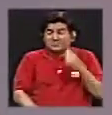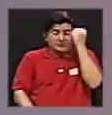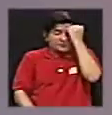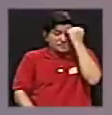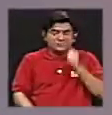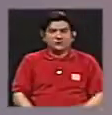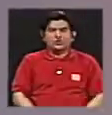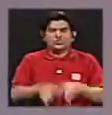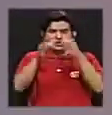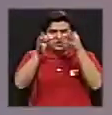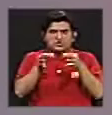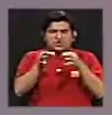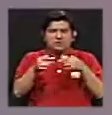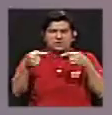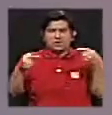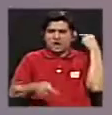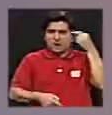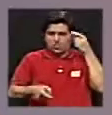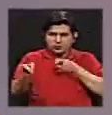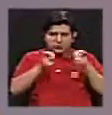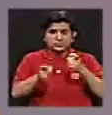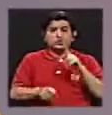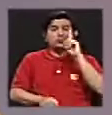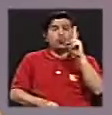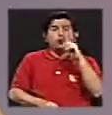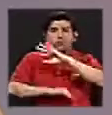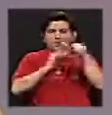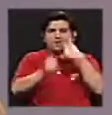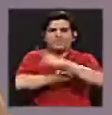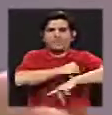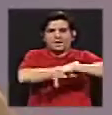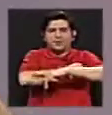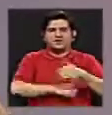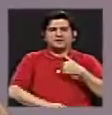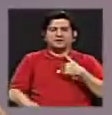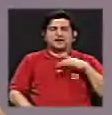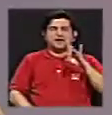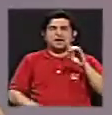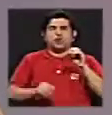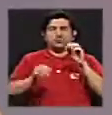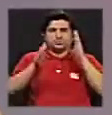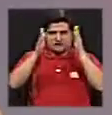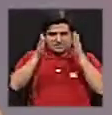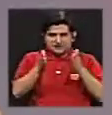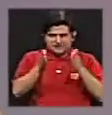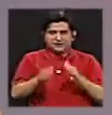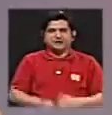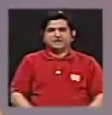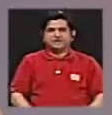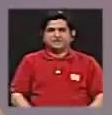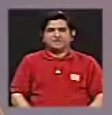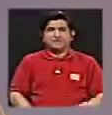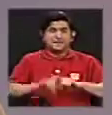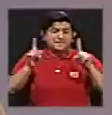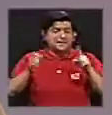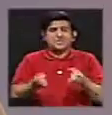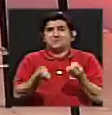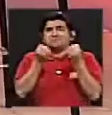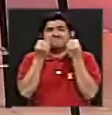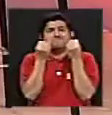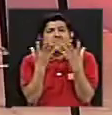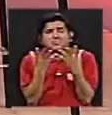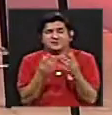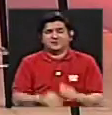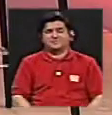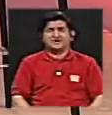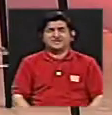contencioso administrativo para todo el país. Claro. ¿Verdad? Claro, tiene 80 jueces o algo así, pero es que es demasiado. Se me